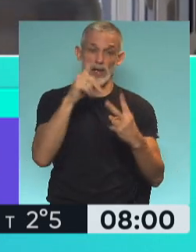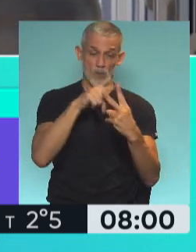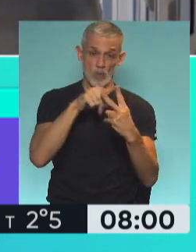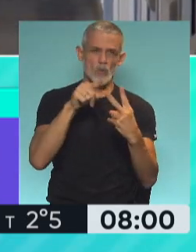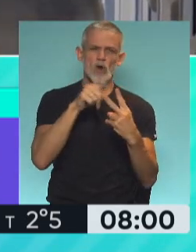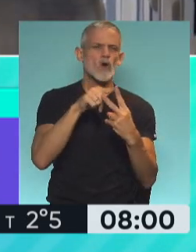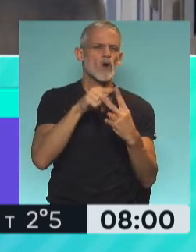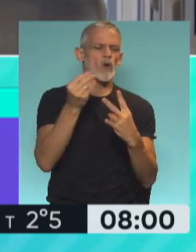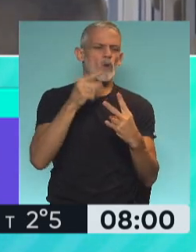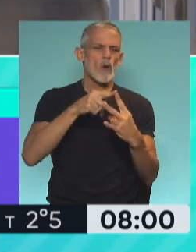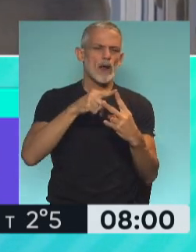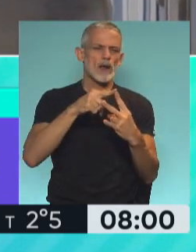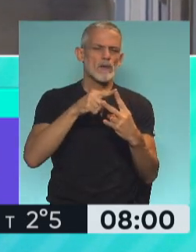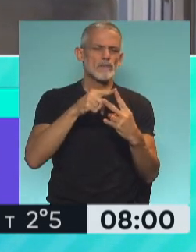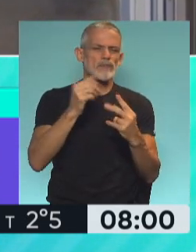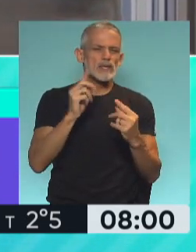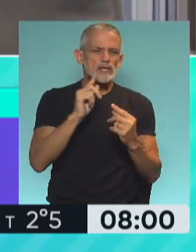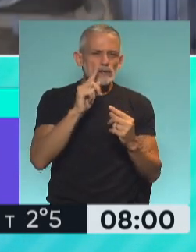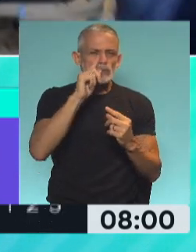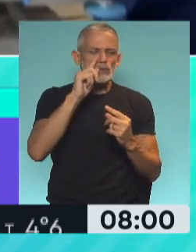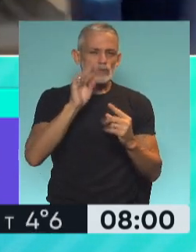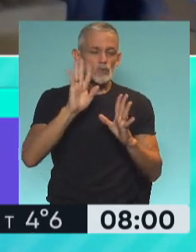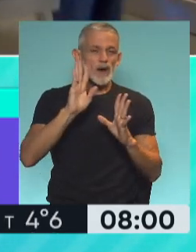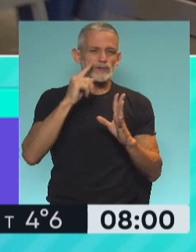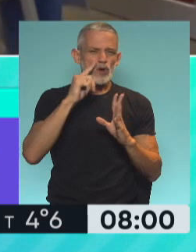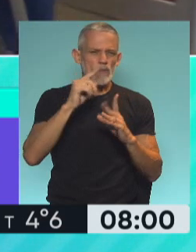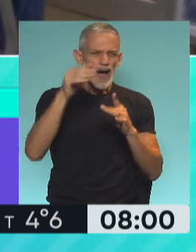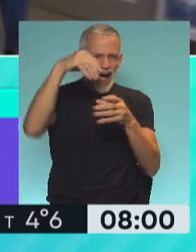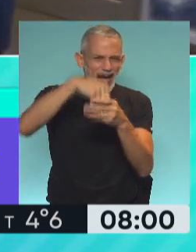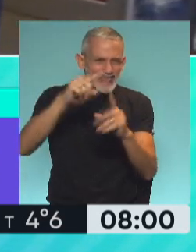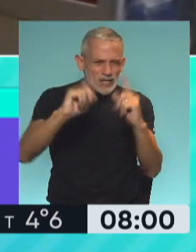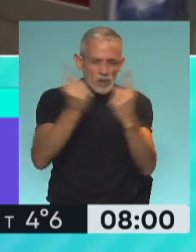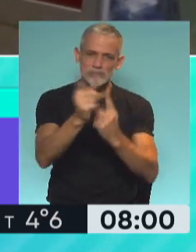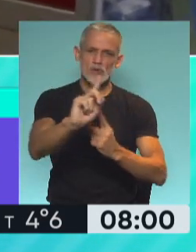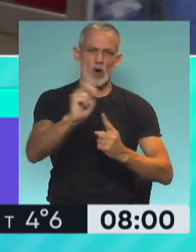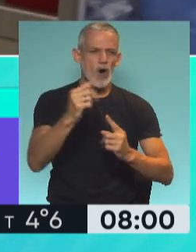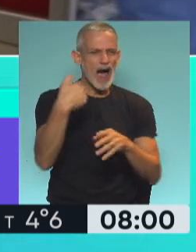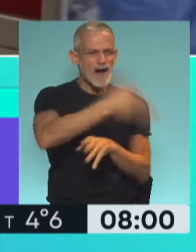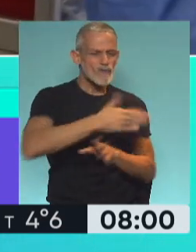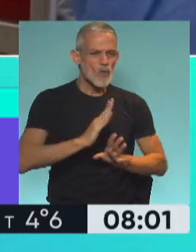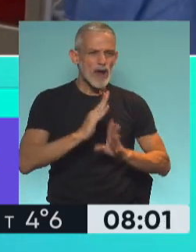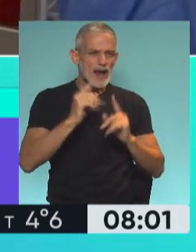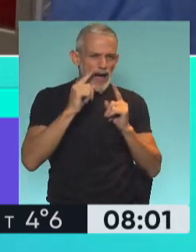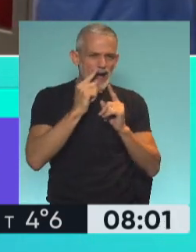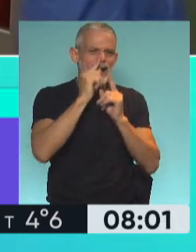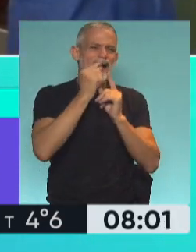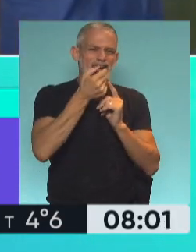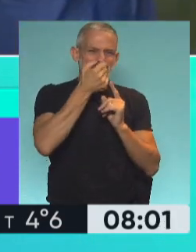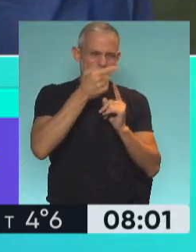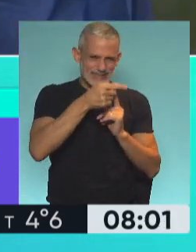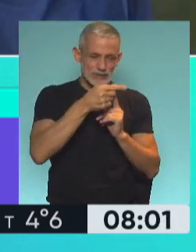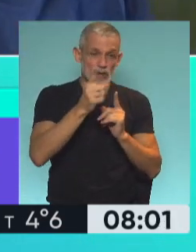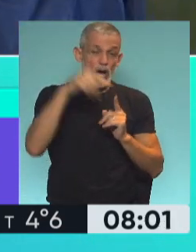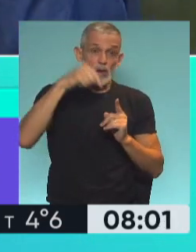fue la intubación afuera de la terapia intensiva. Claro. Una cuestión que en este momento, por